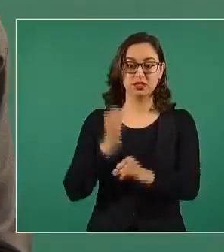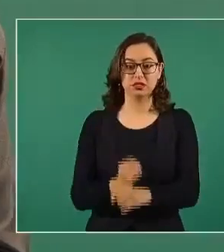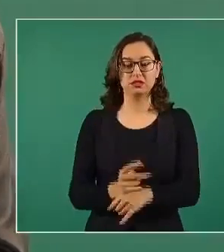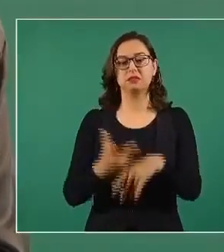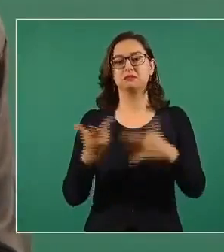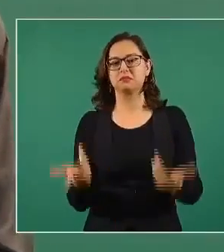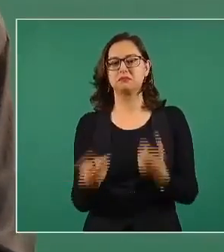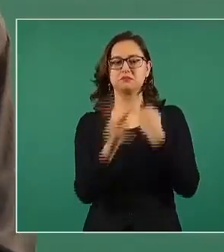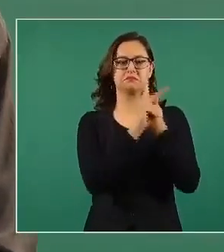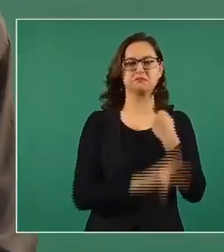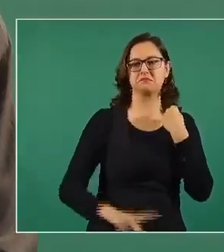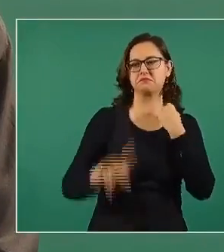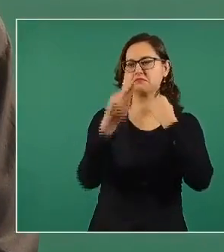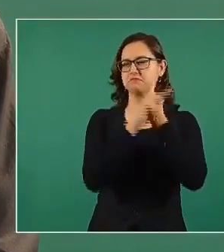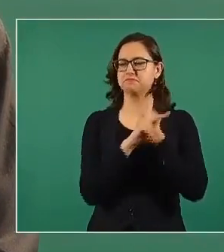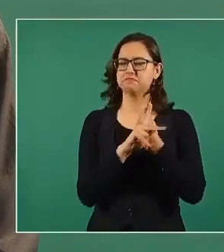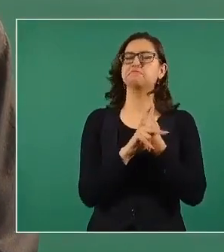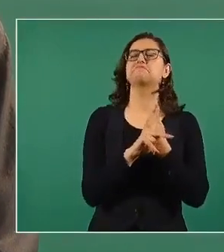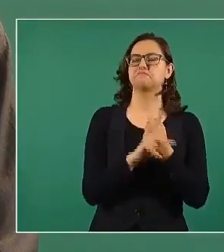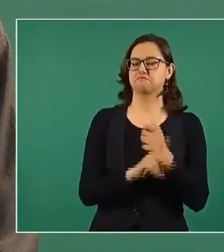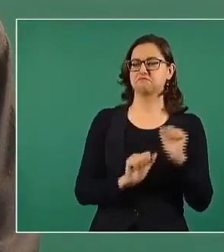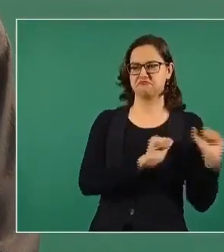invasiones, conquistas,